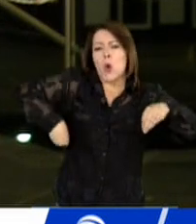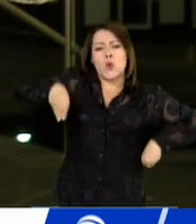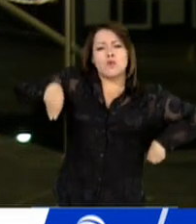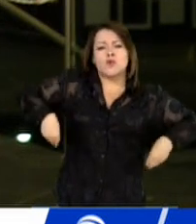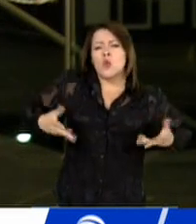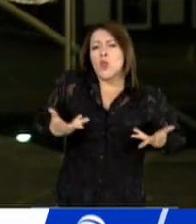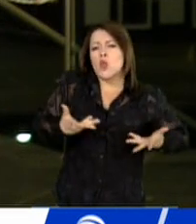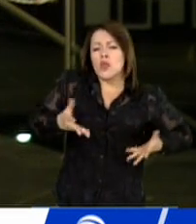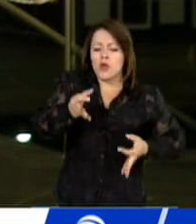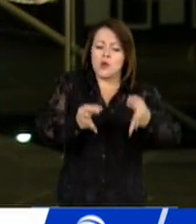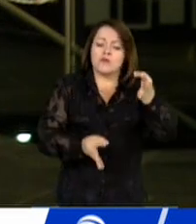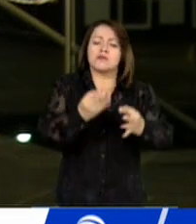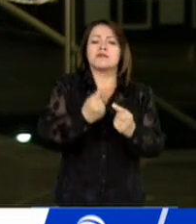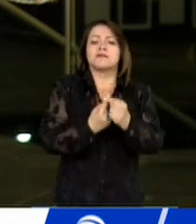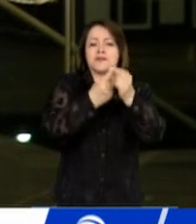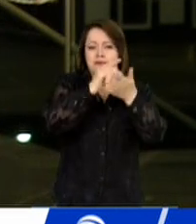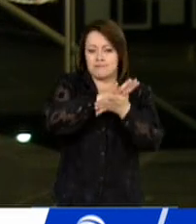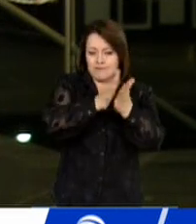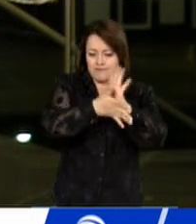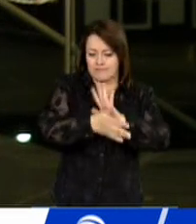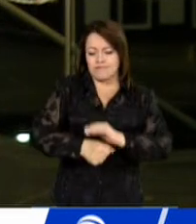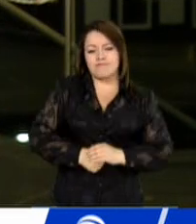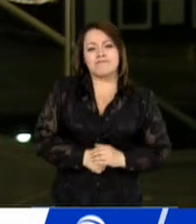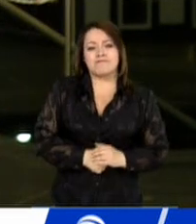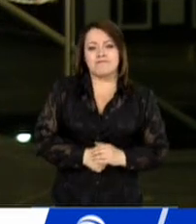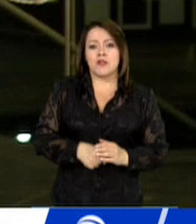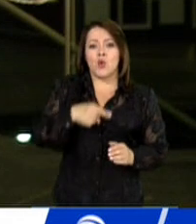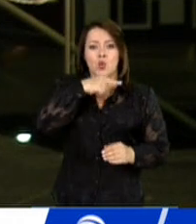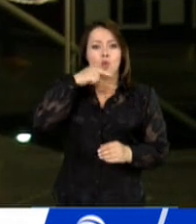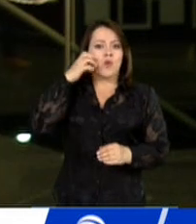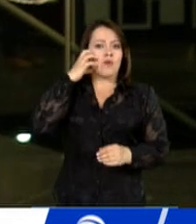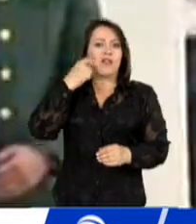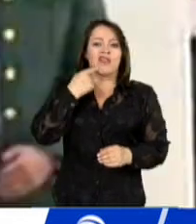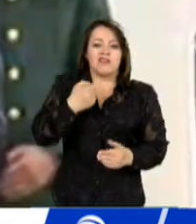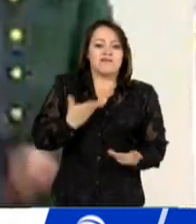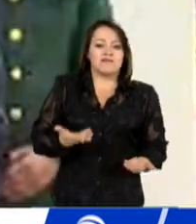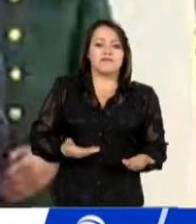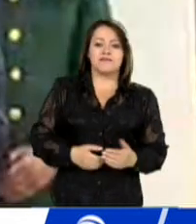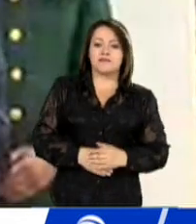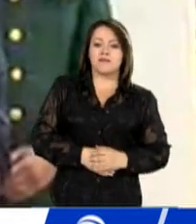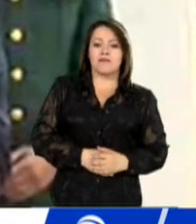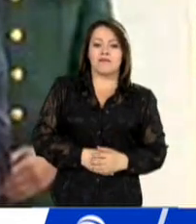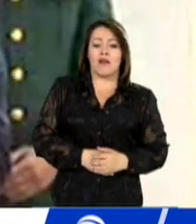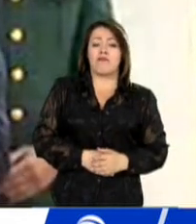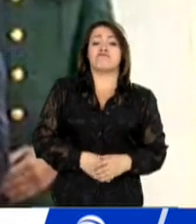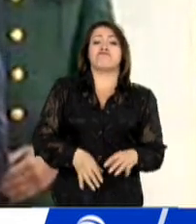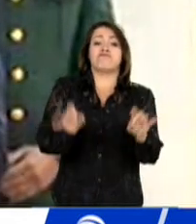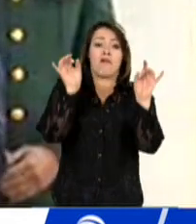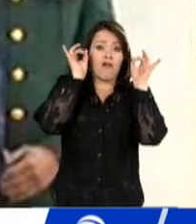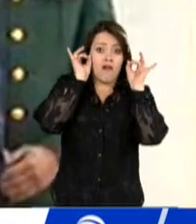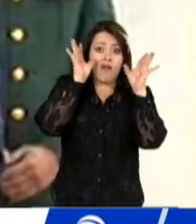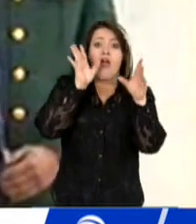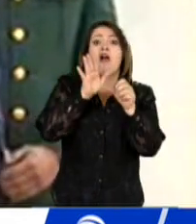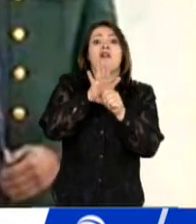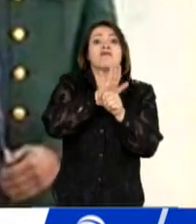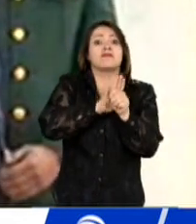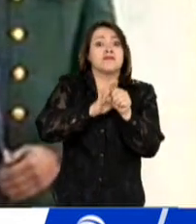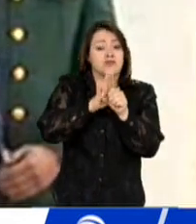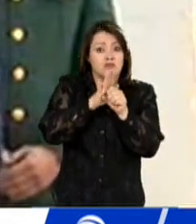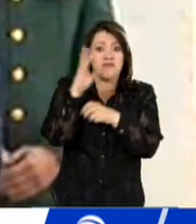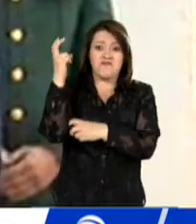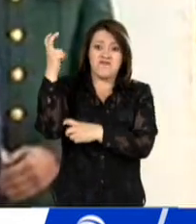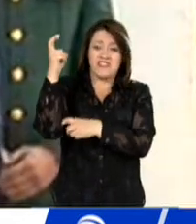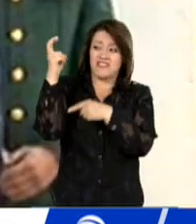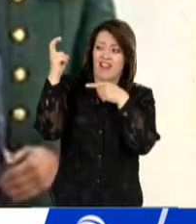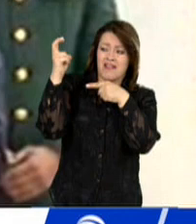caso de corrupción lamentable. Estas fueron las palabras del mandatario. Me parece muy grave esa información que ha circulado.